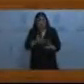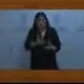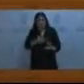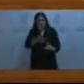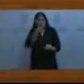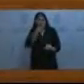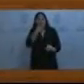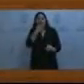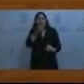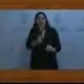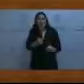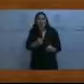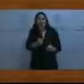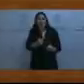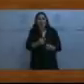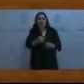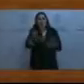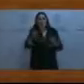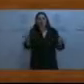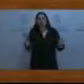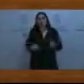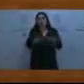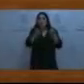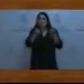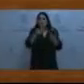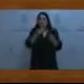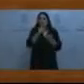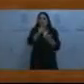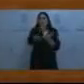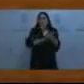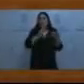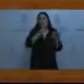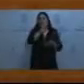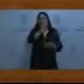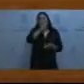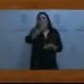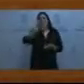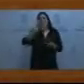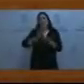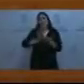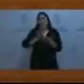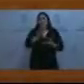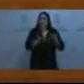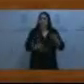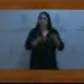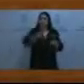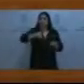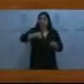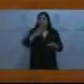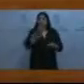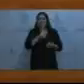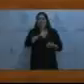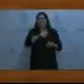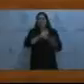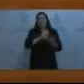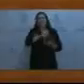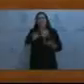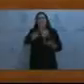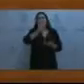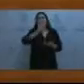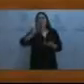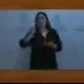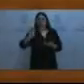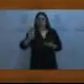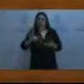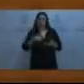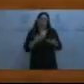capaz de sacarme un publireportaje basado en un informe de que usted valoró 143 páginas cuando nosotros le habíamos mencionado la 144, con un